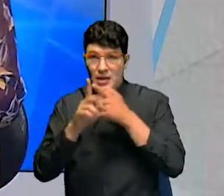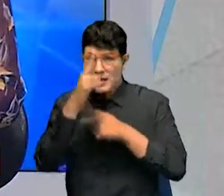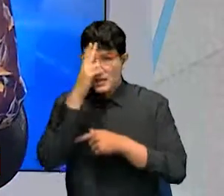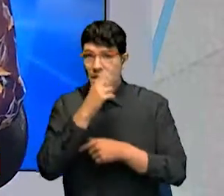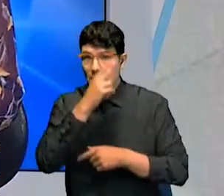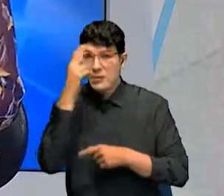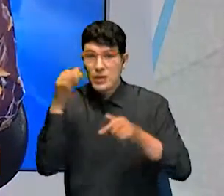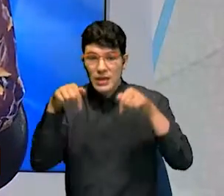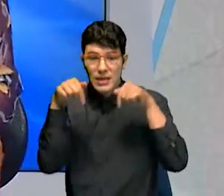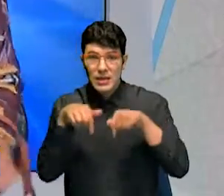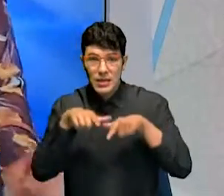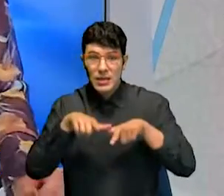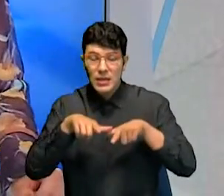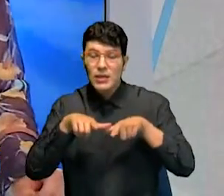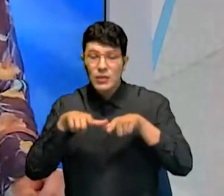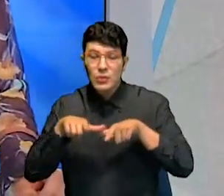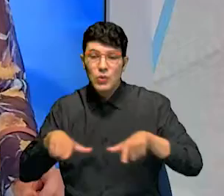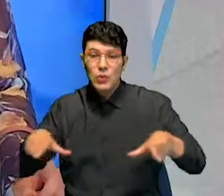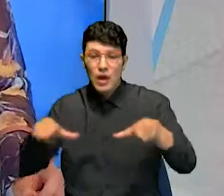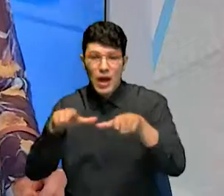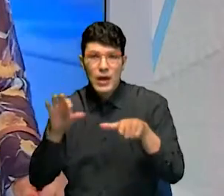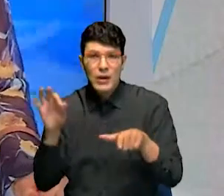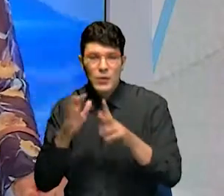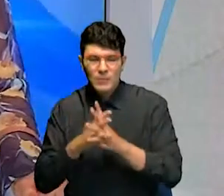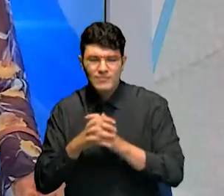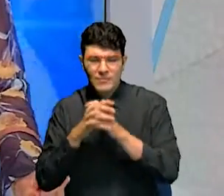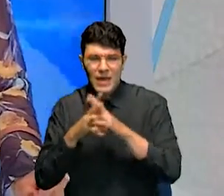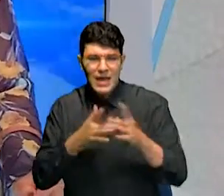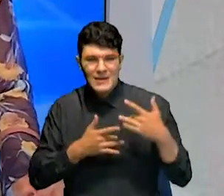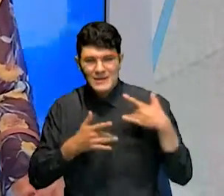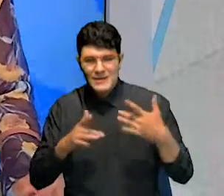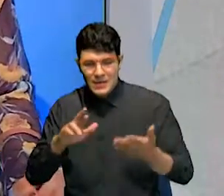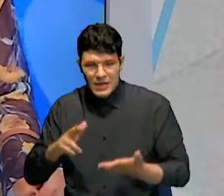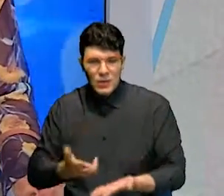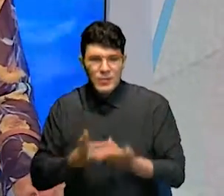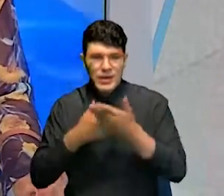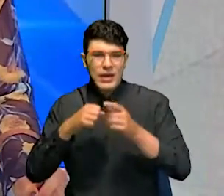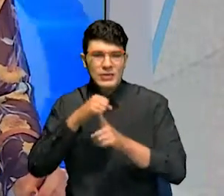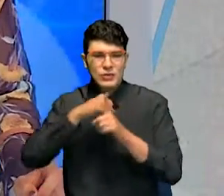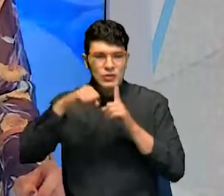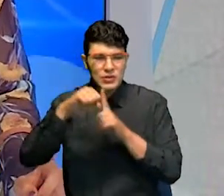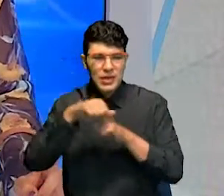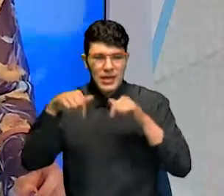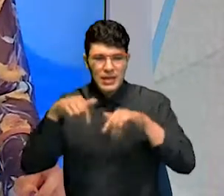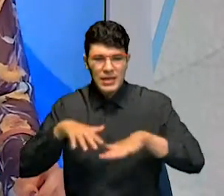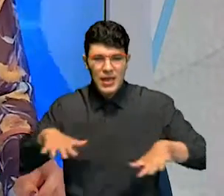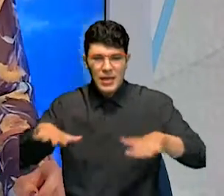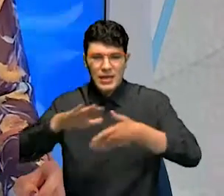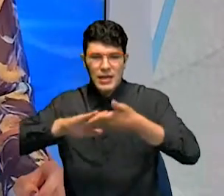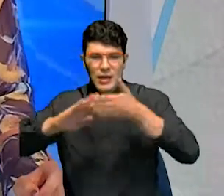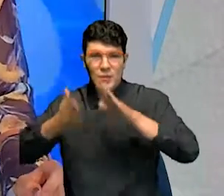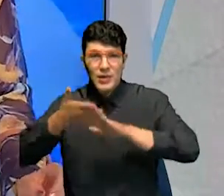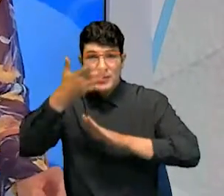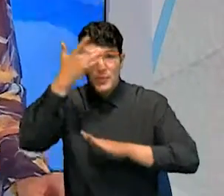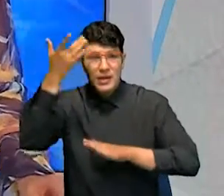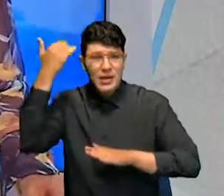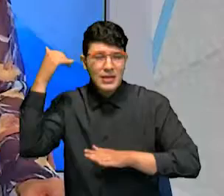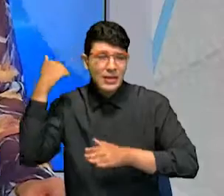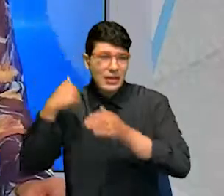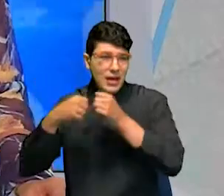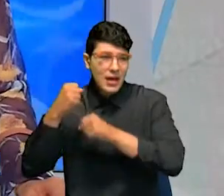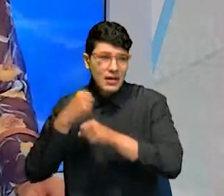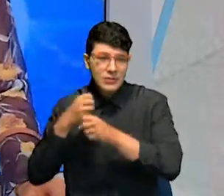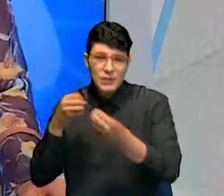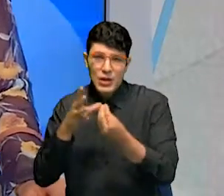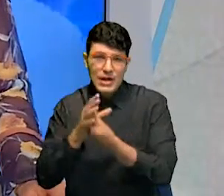una de las piezas fundamentales para la reconciliación y contribución al bienestar social de la comunidad debido a los hechos de violencia que se han